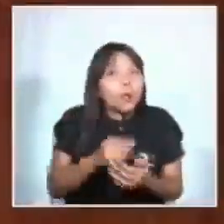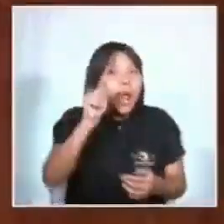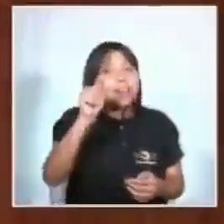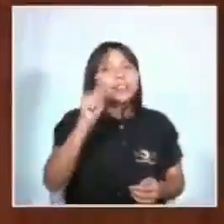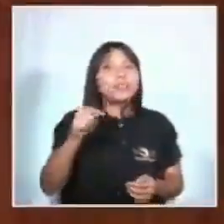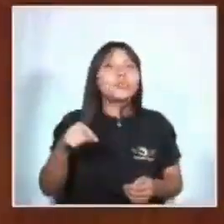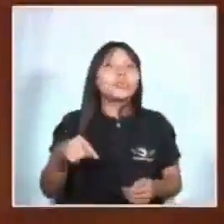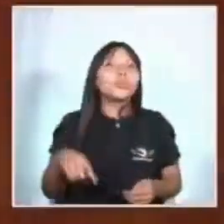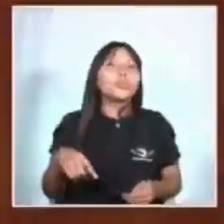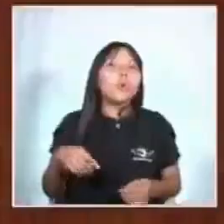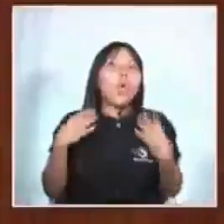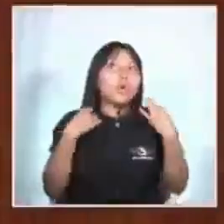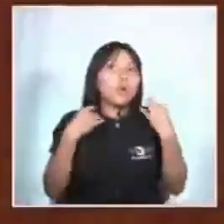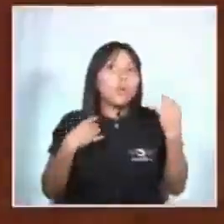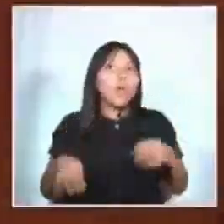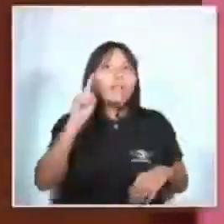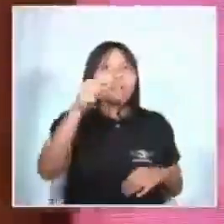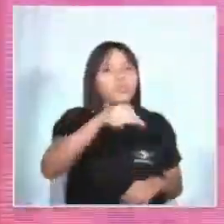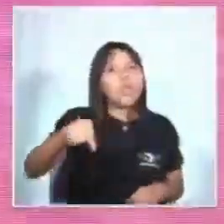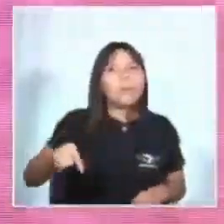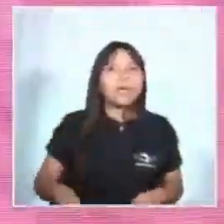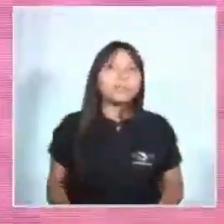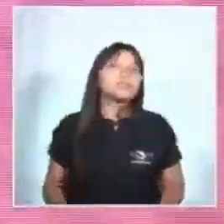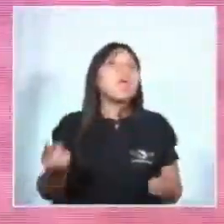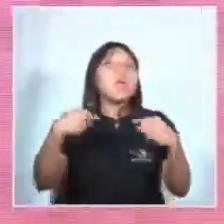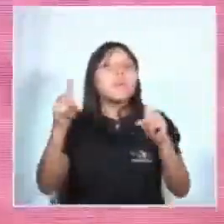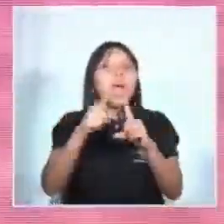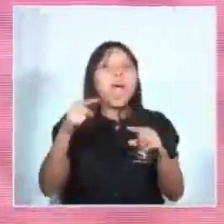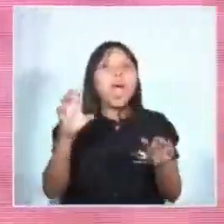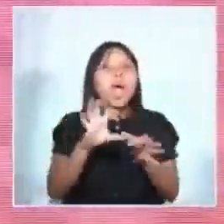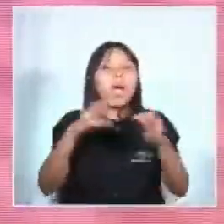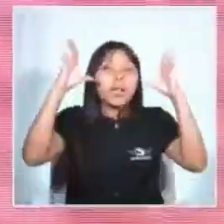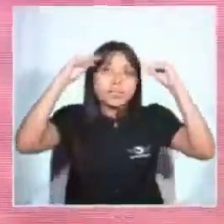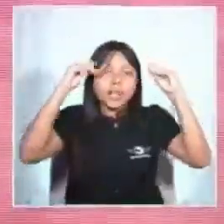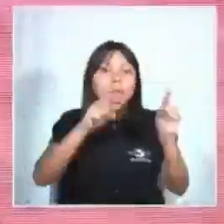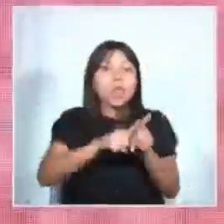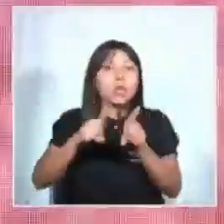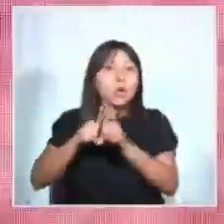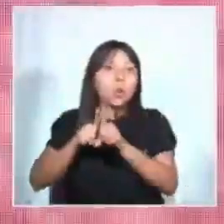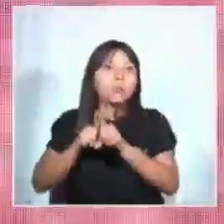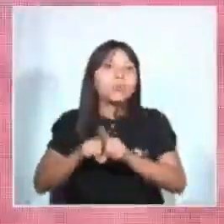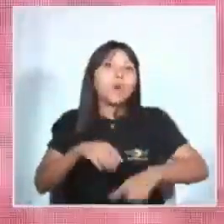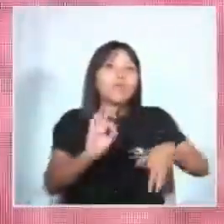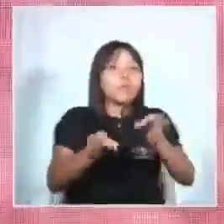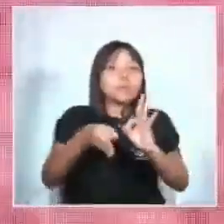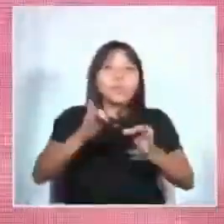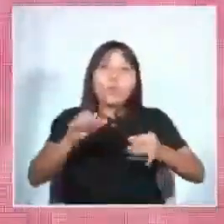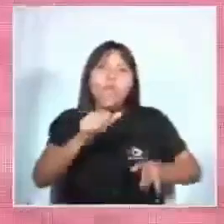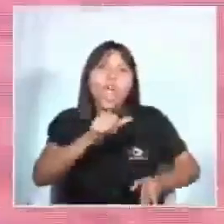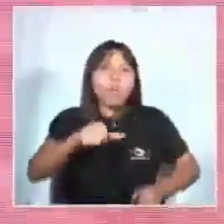la comida. Él va a pagar la universidad. Él te va a enseñar cómo funciona un